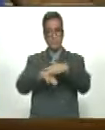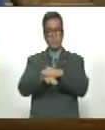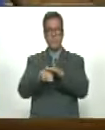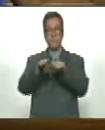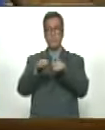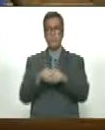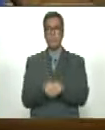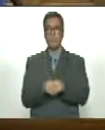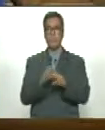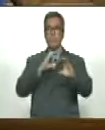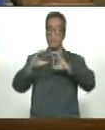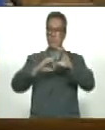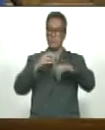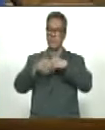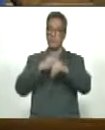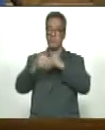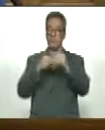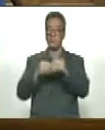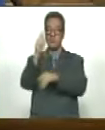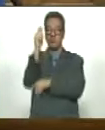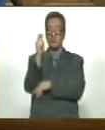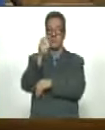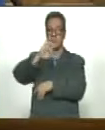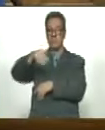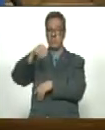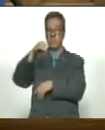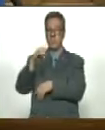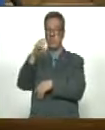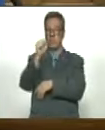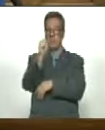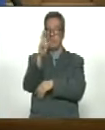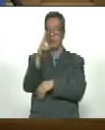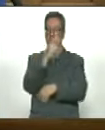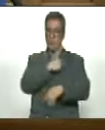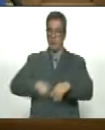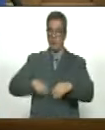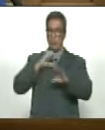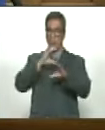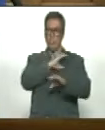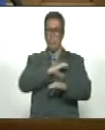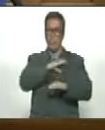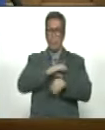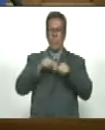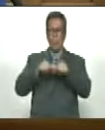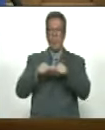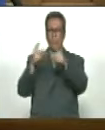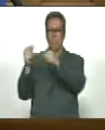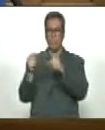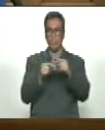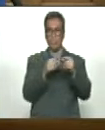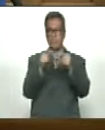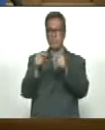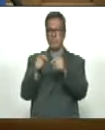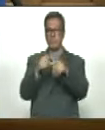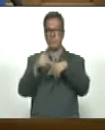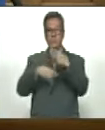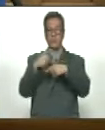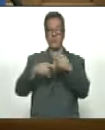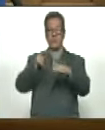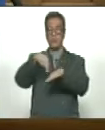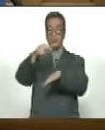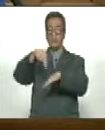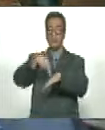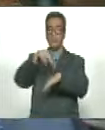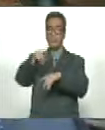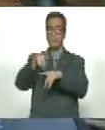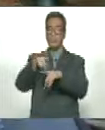ciudadana secretaria. Comunicación suscrita por el diputado Jesús Faría Tortosa, presidente de la Comisión Permanente de Economía, Finanzas y Desarrollo